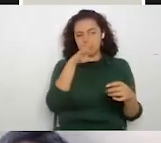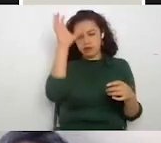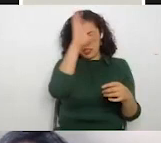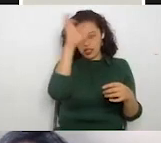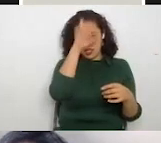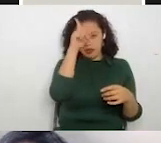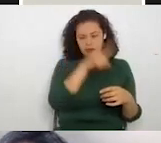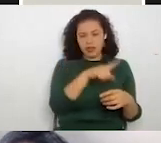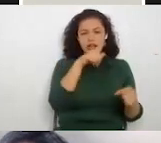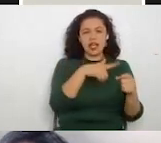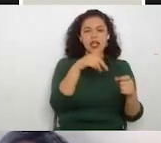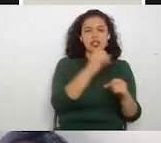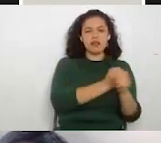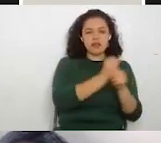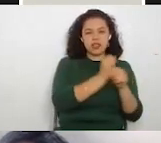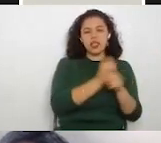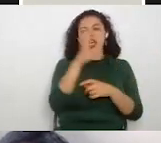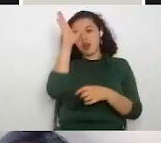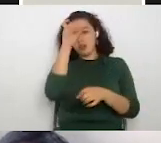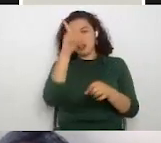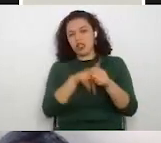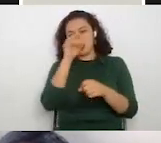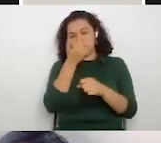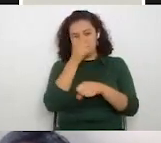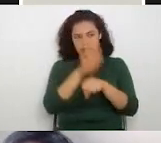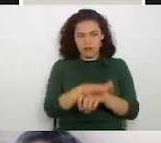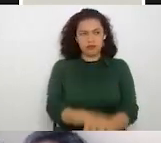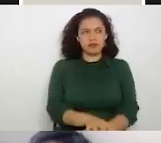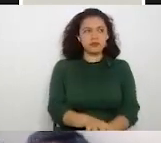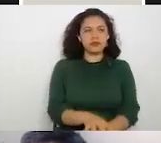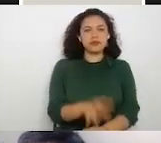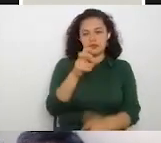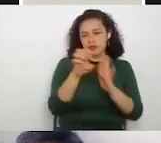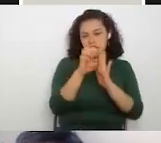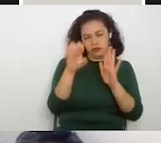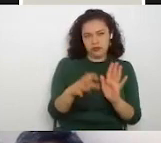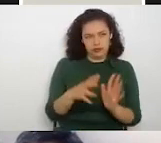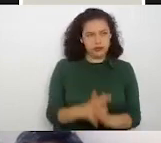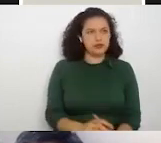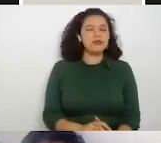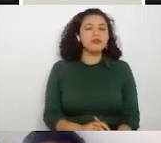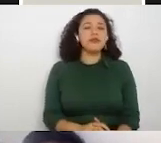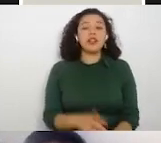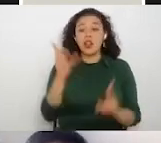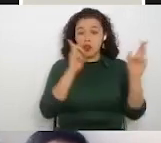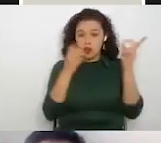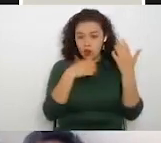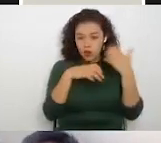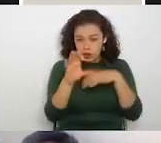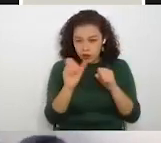investigación, tecnológicas, culturales y administrativas, ¿no? Ese es un ejemplo. Y bueno, ¿alguna duda, algún